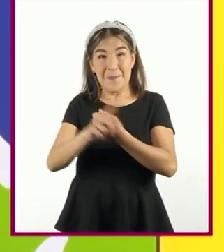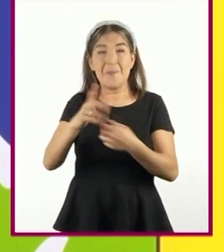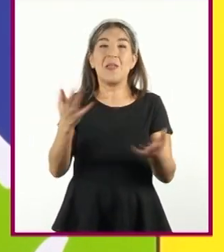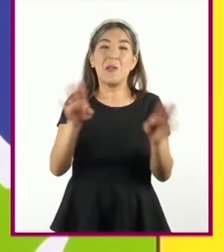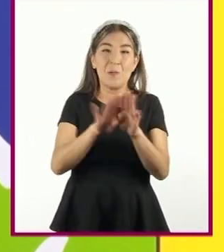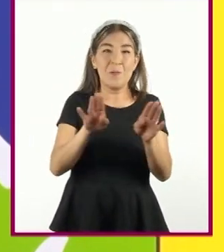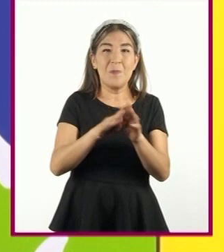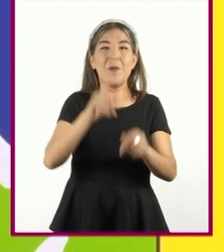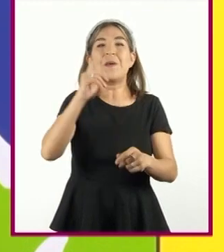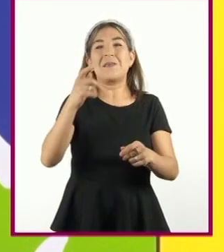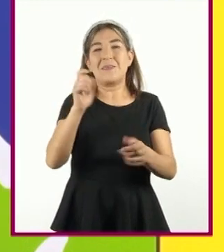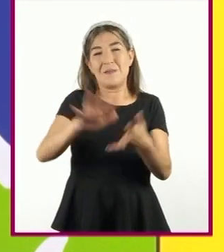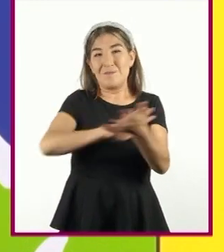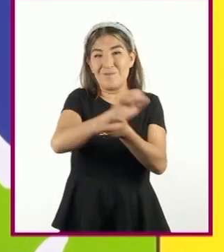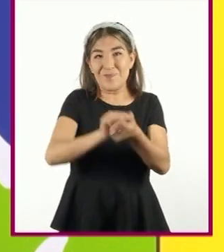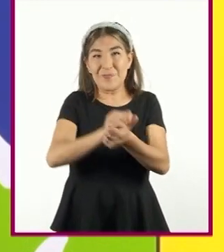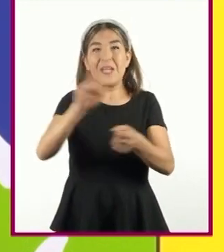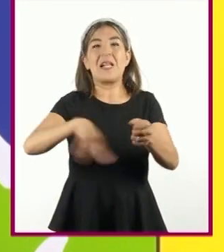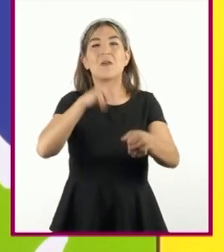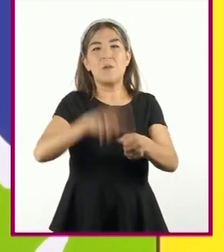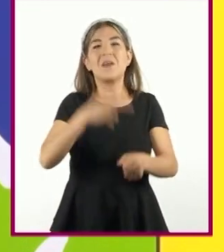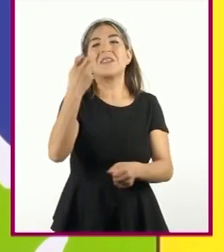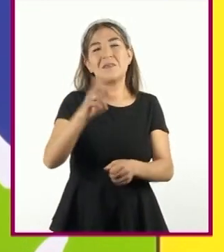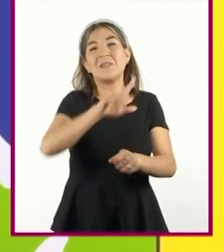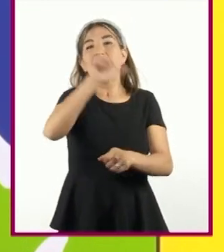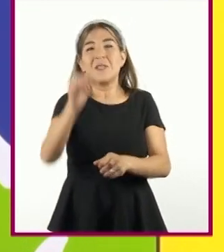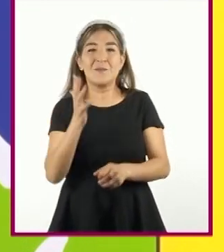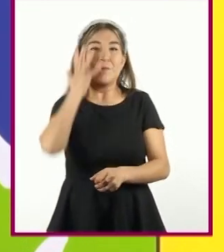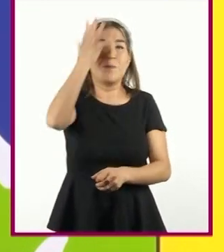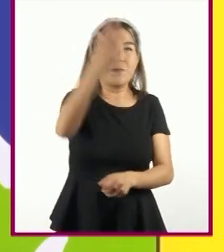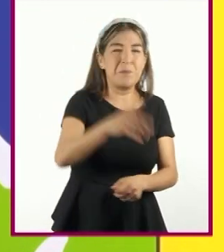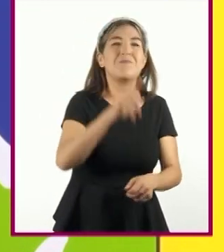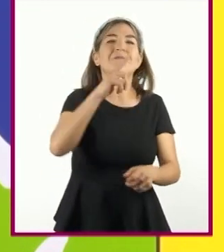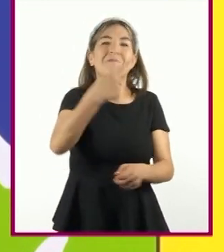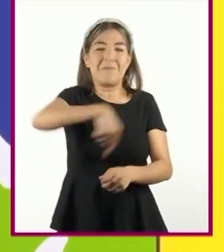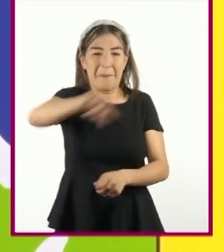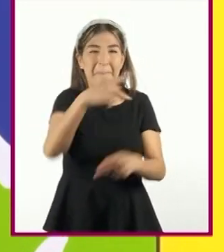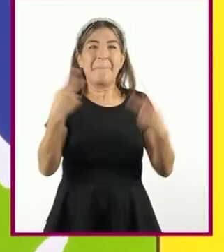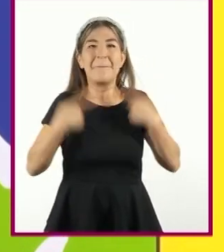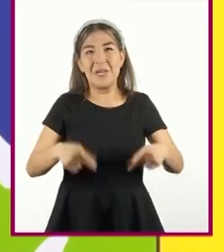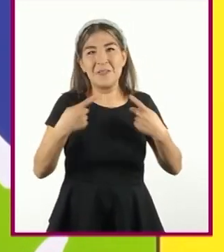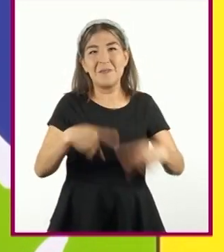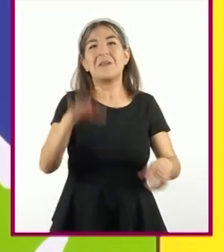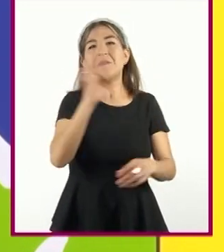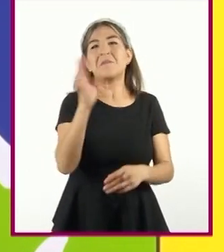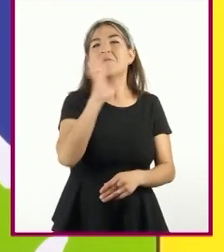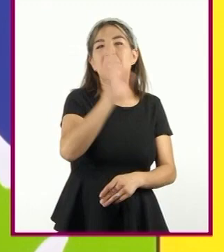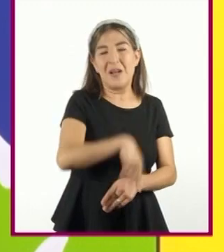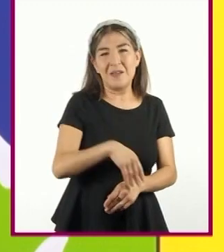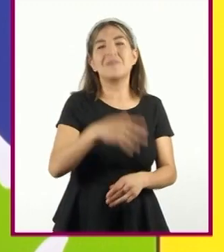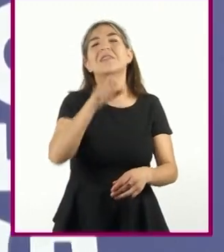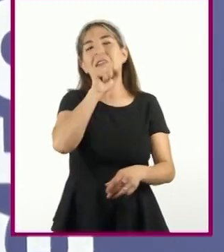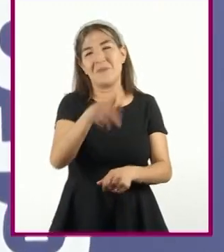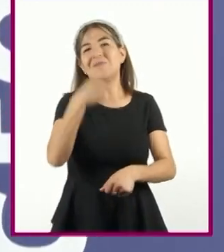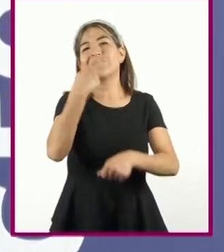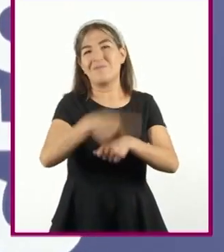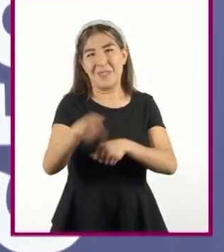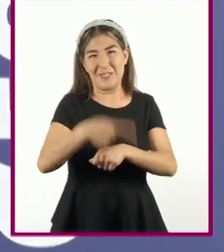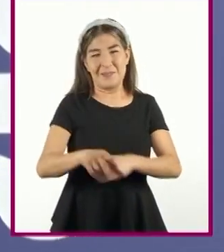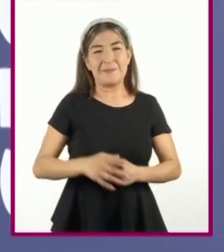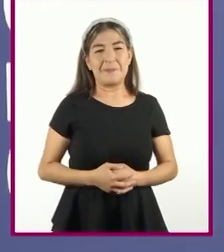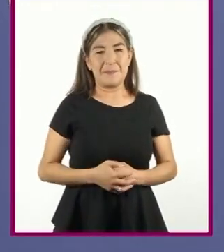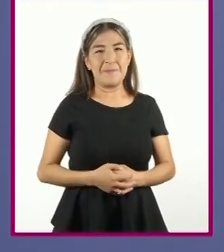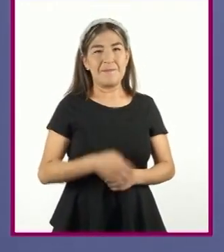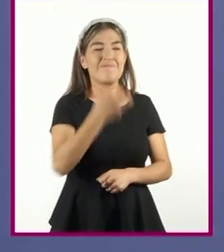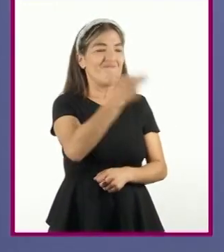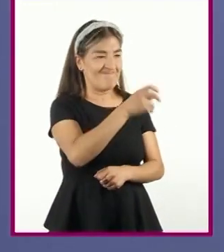se conviertan en amenazas que pueden afectar la calidad de vida de las personas y ponerlas en riesgo. Así